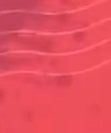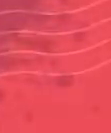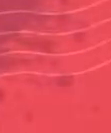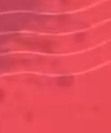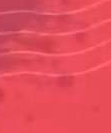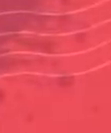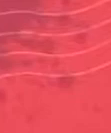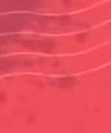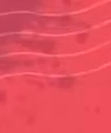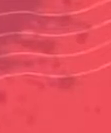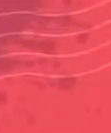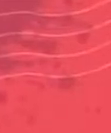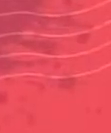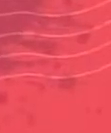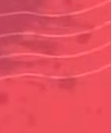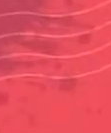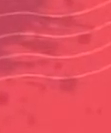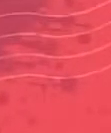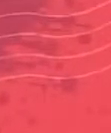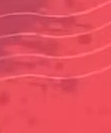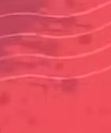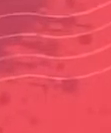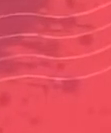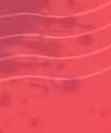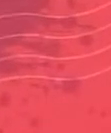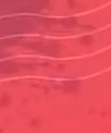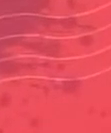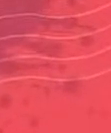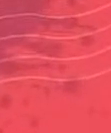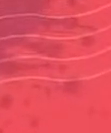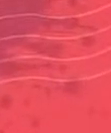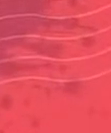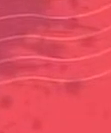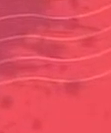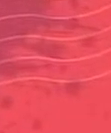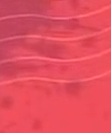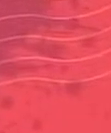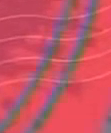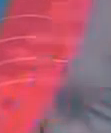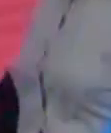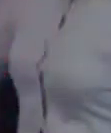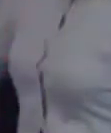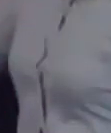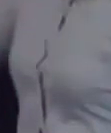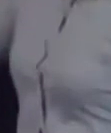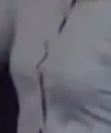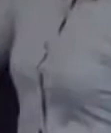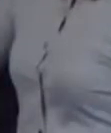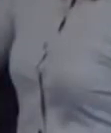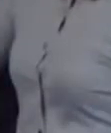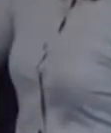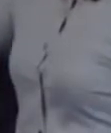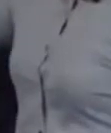Desarrolla tu pensamiento lógico y las habilidades numéricas. Este es el segmento de matemáticas.